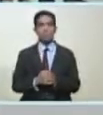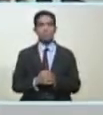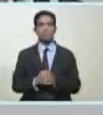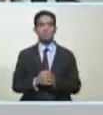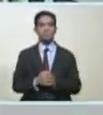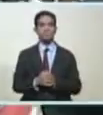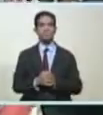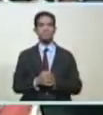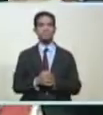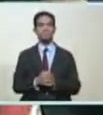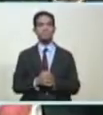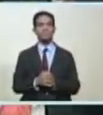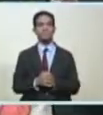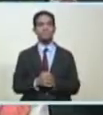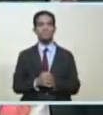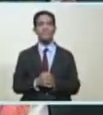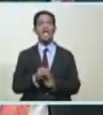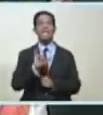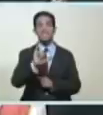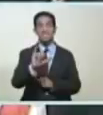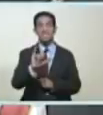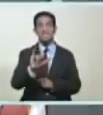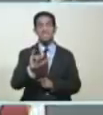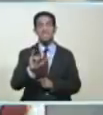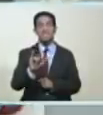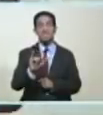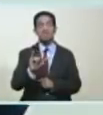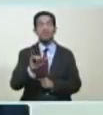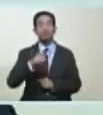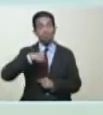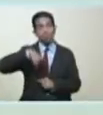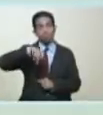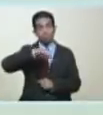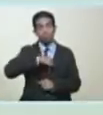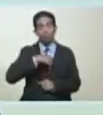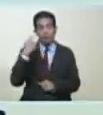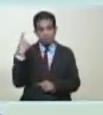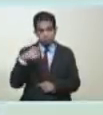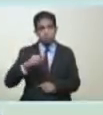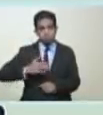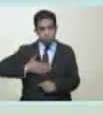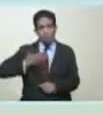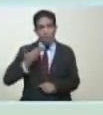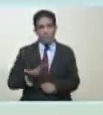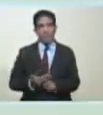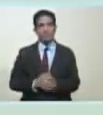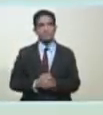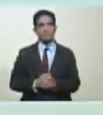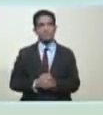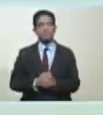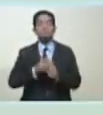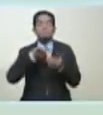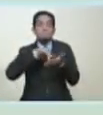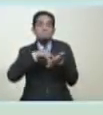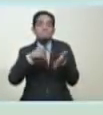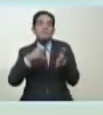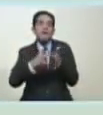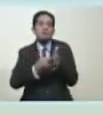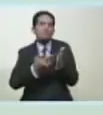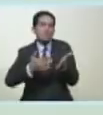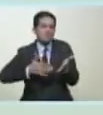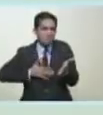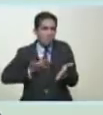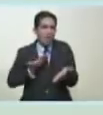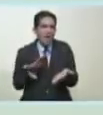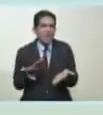Y tenemos la capacidad metodológica. Metodológica, Ricardo. Metodológica para